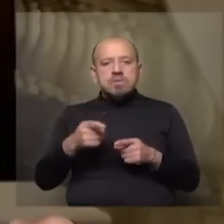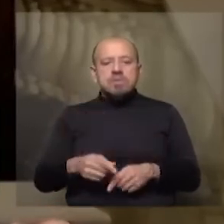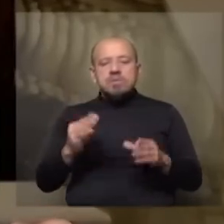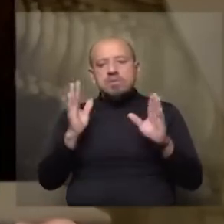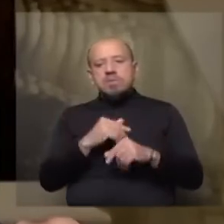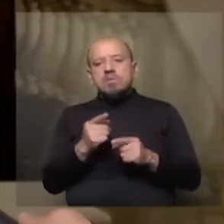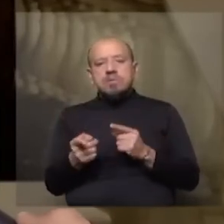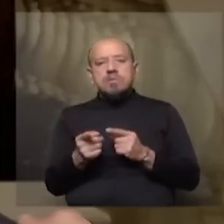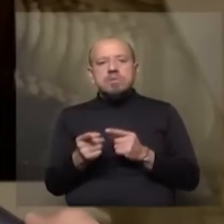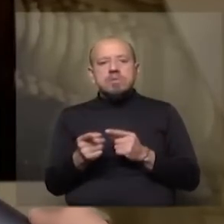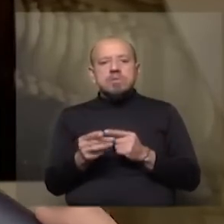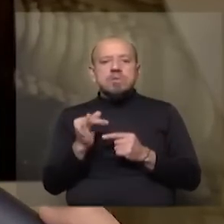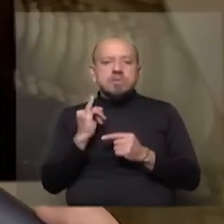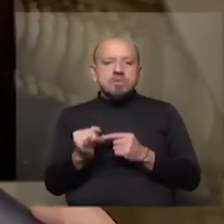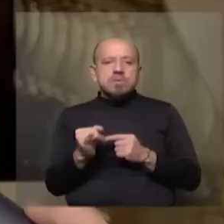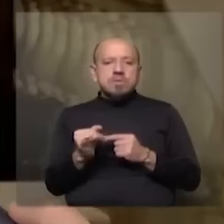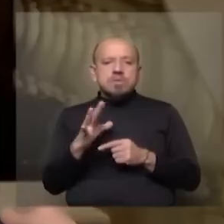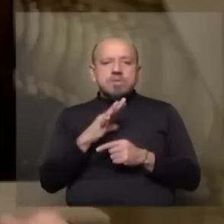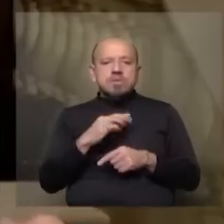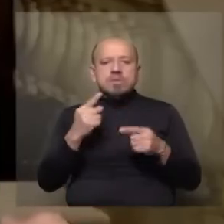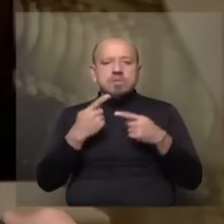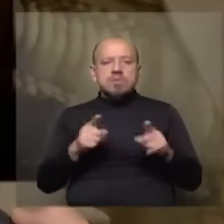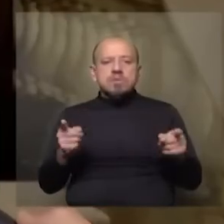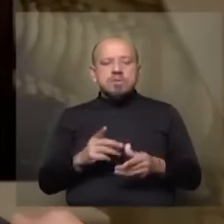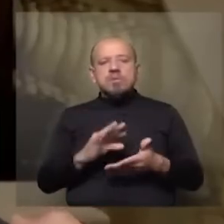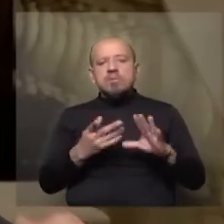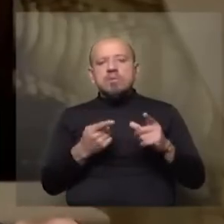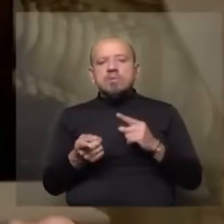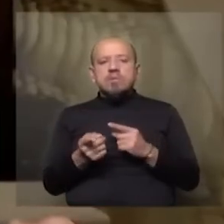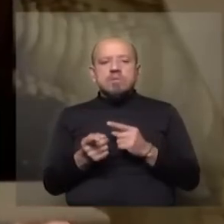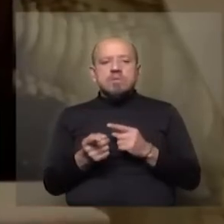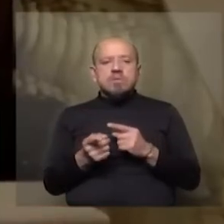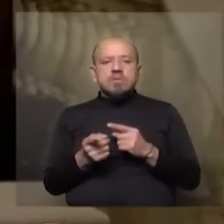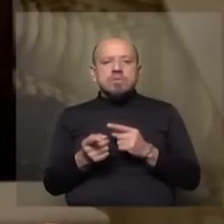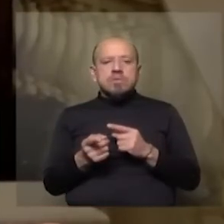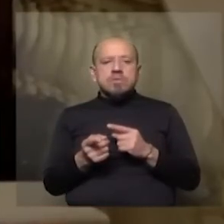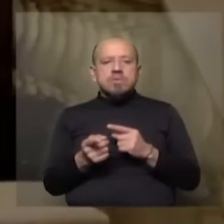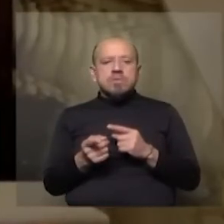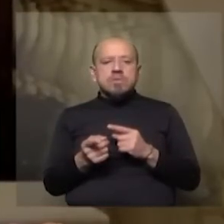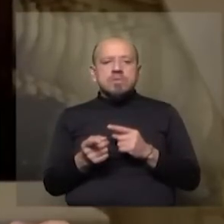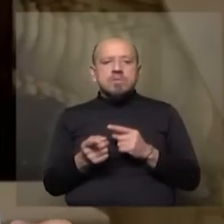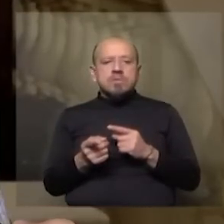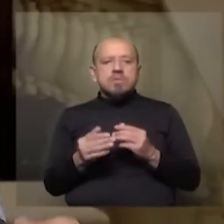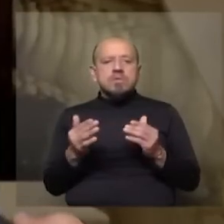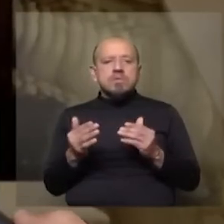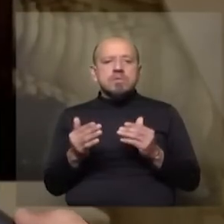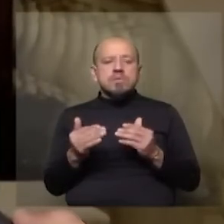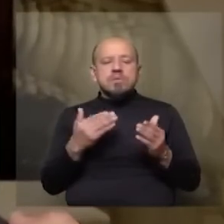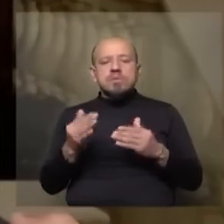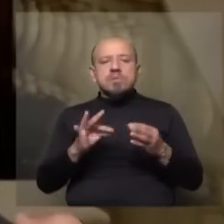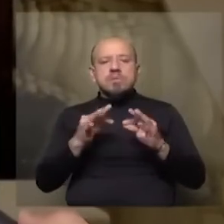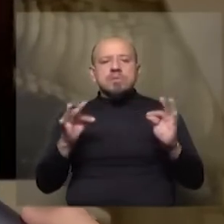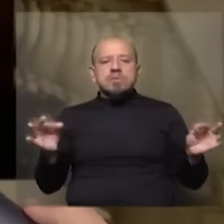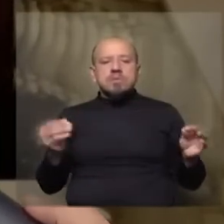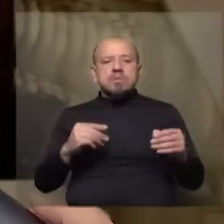posible pero sí este hay diferentes formas una será este ir en el bajo el lema